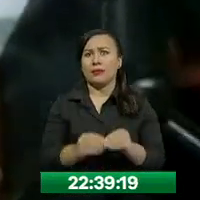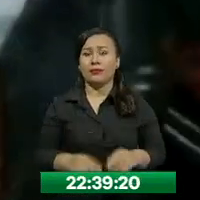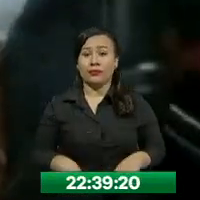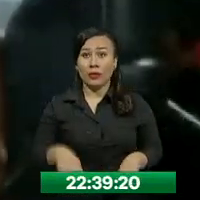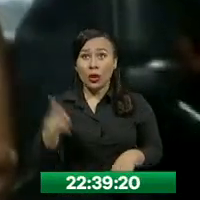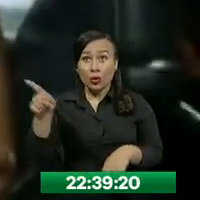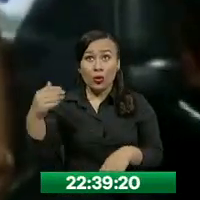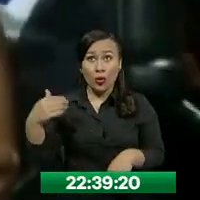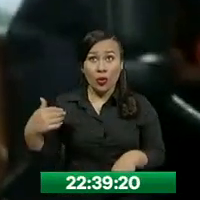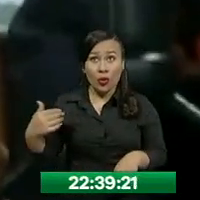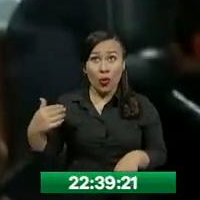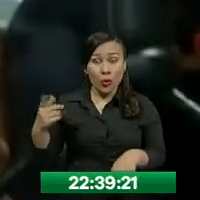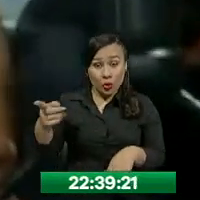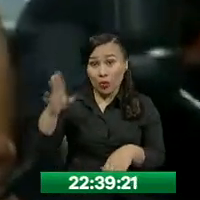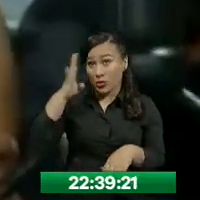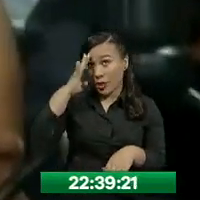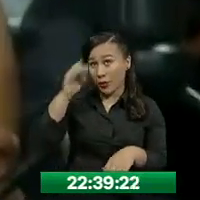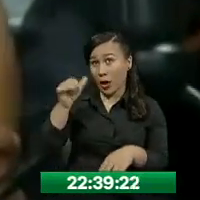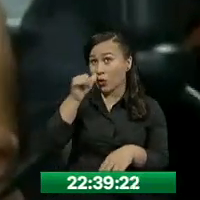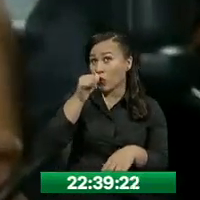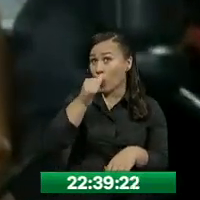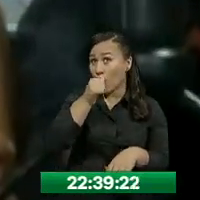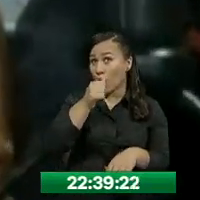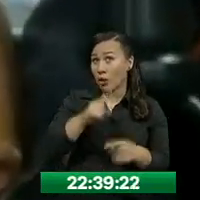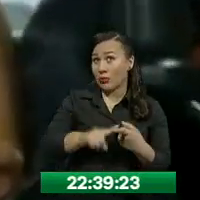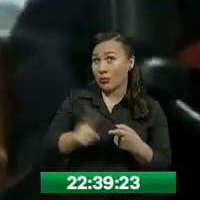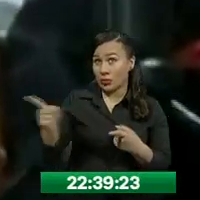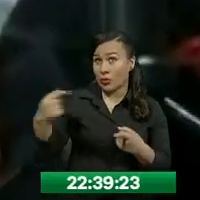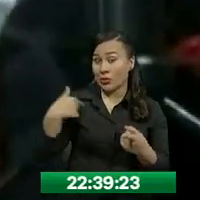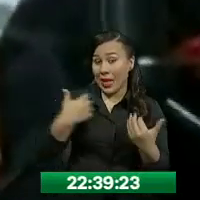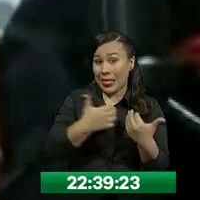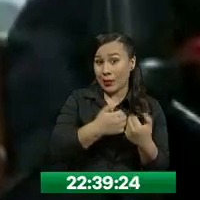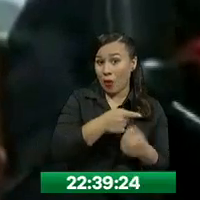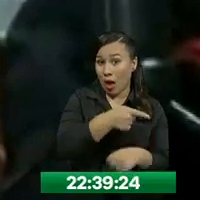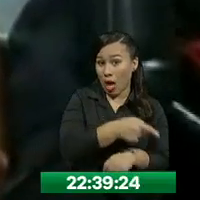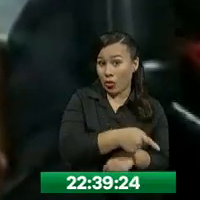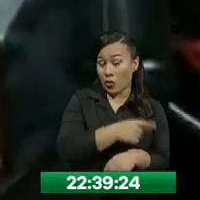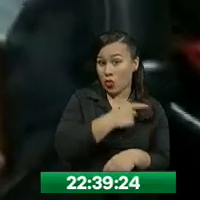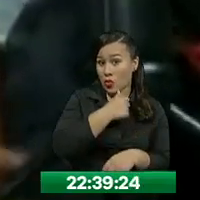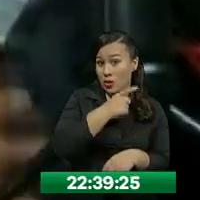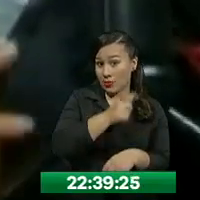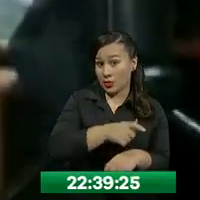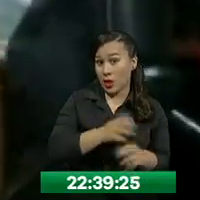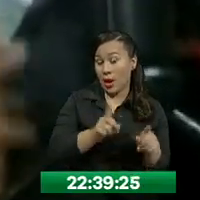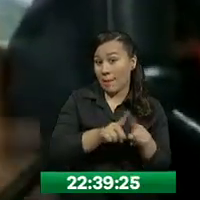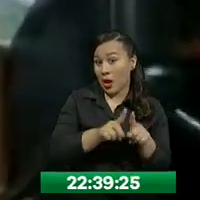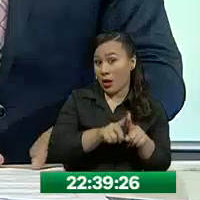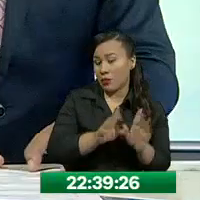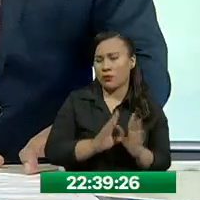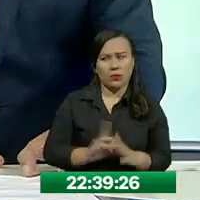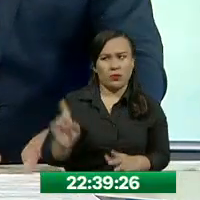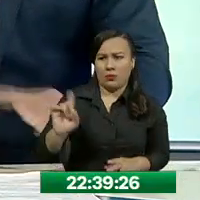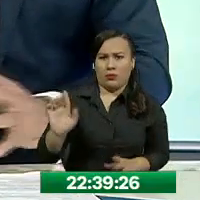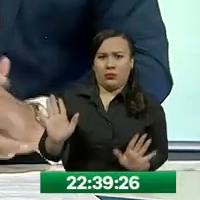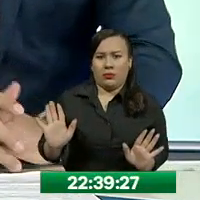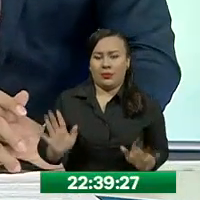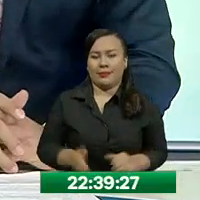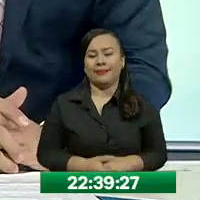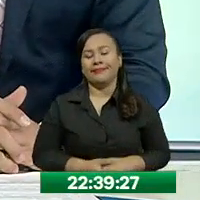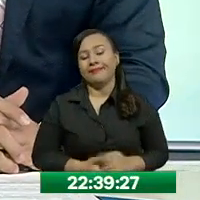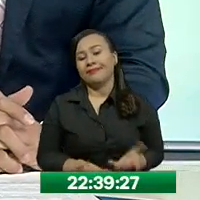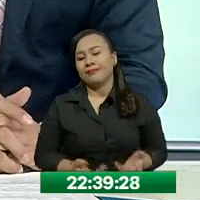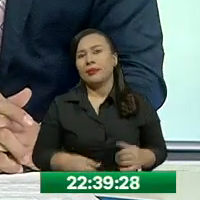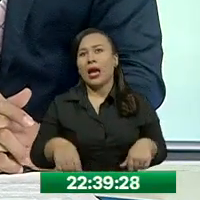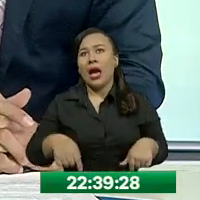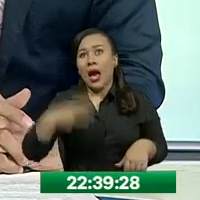involucrado? No sé. ¿Tenía una relación sentimental con él? No. En Quito informó Iván Casamen. En